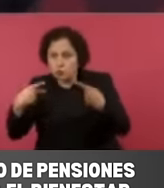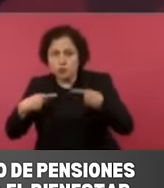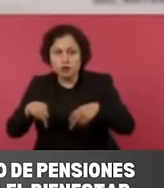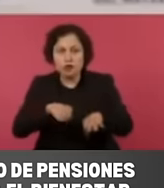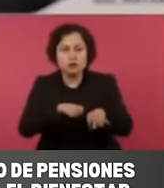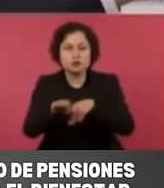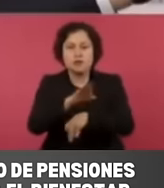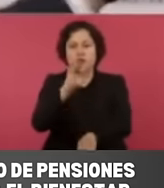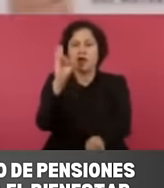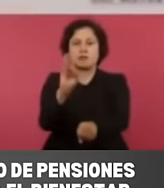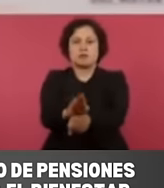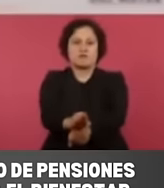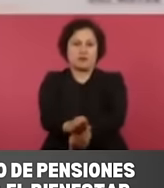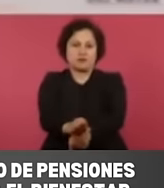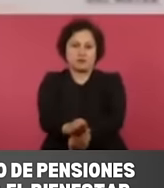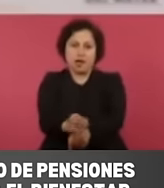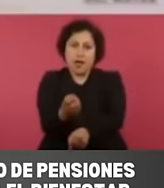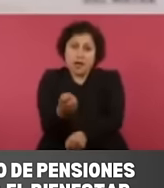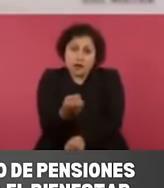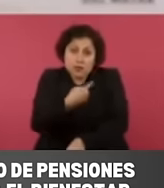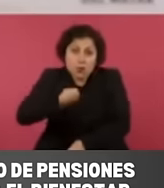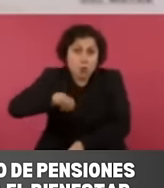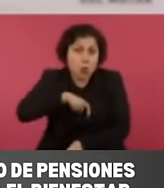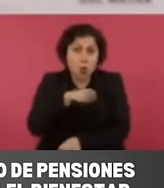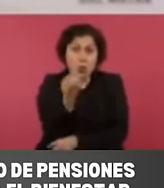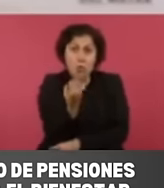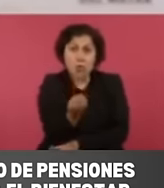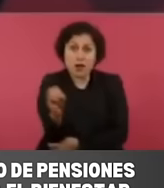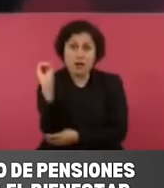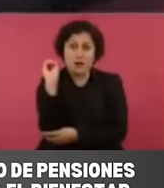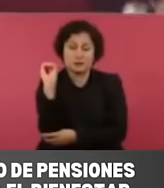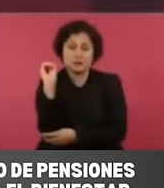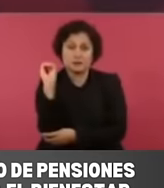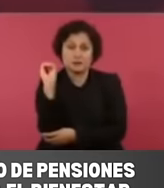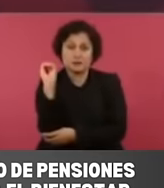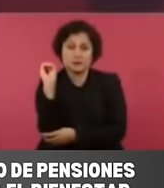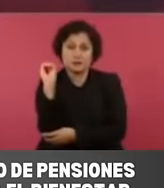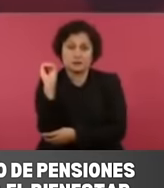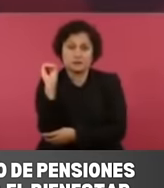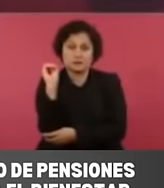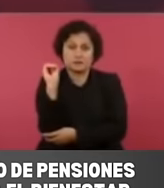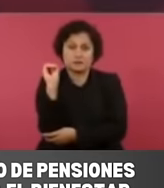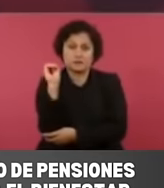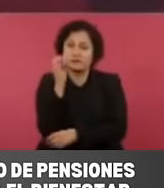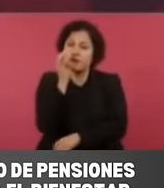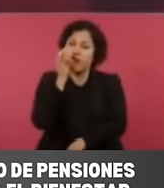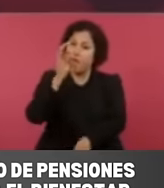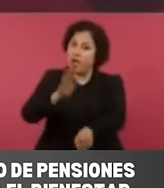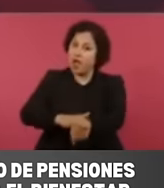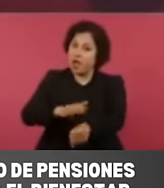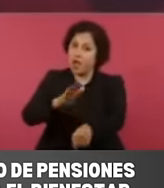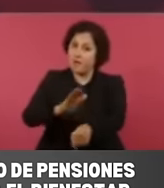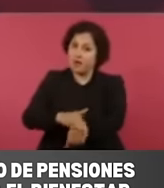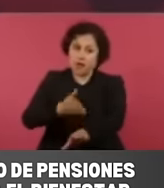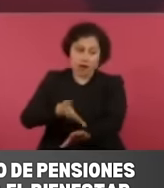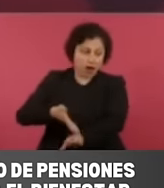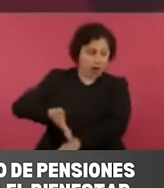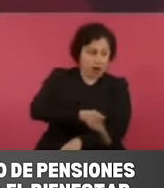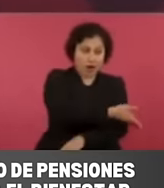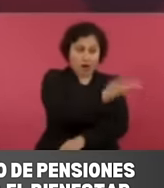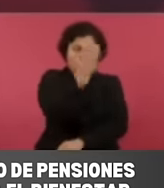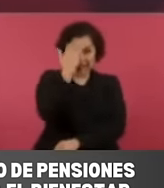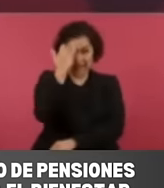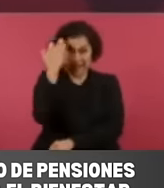No somos iguales a los saqueadores de antes.